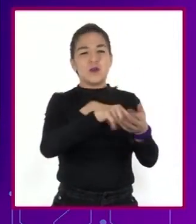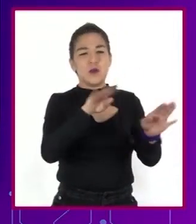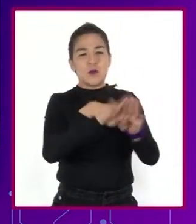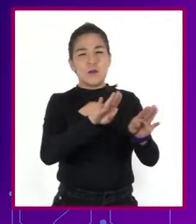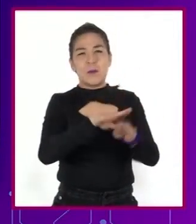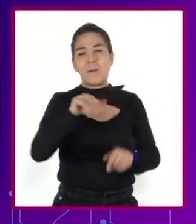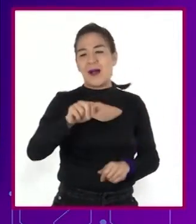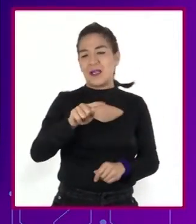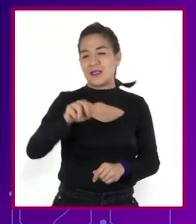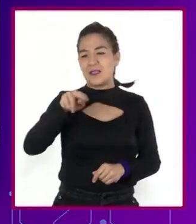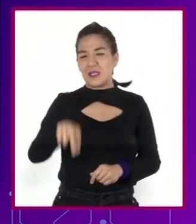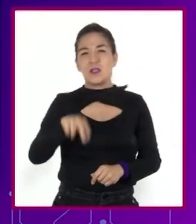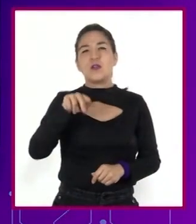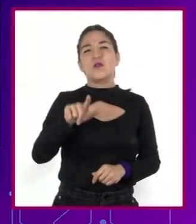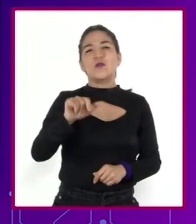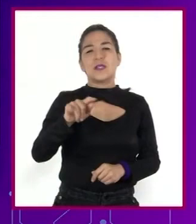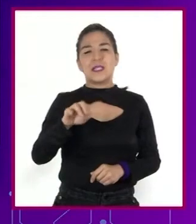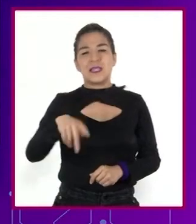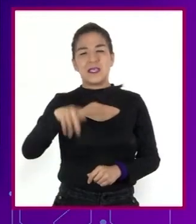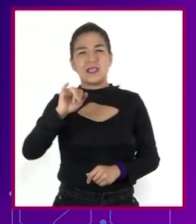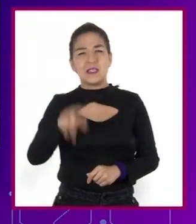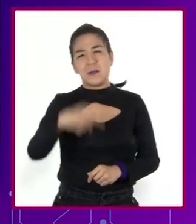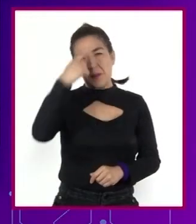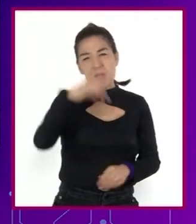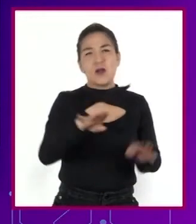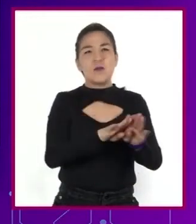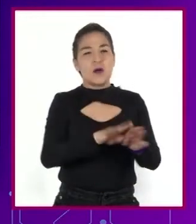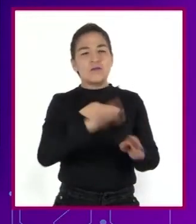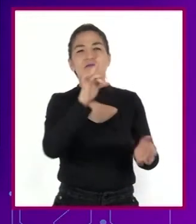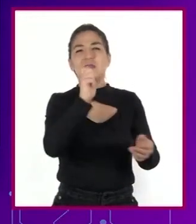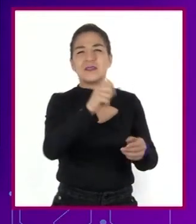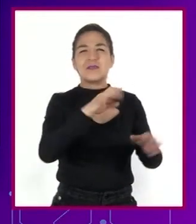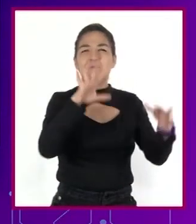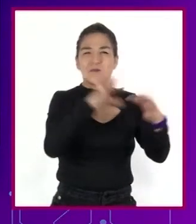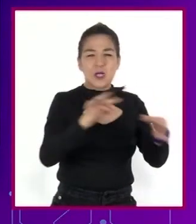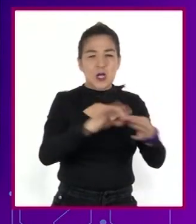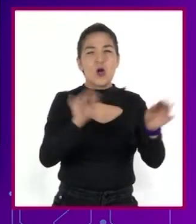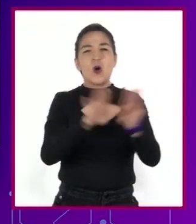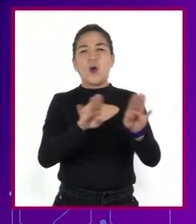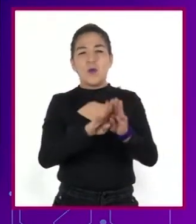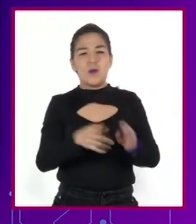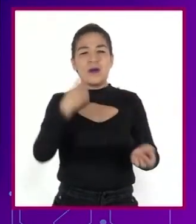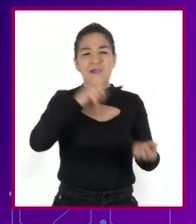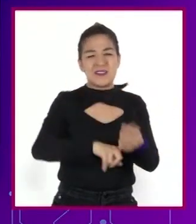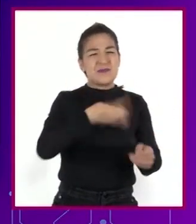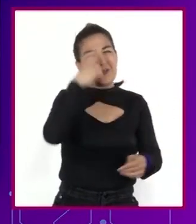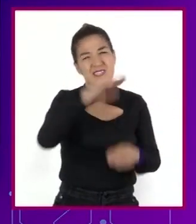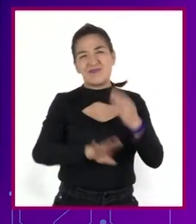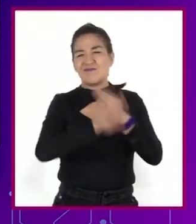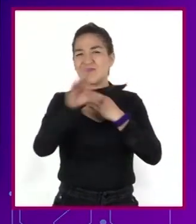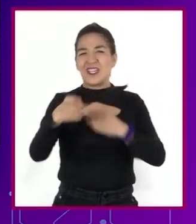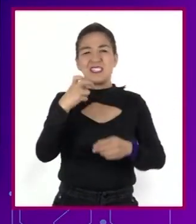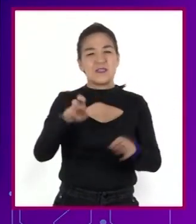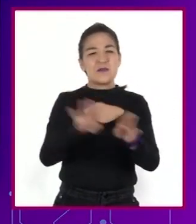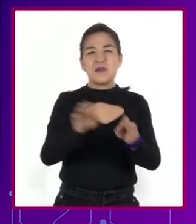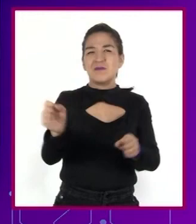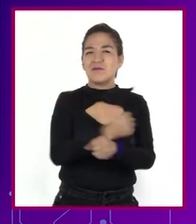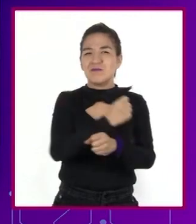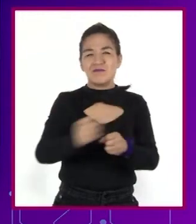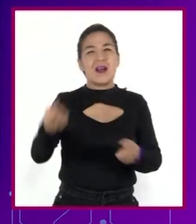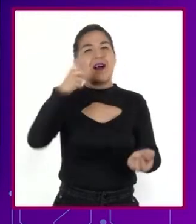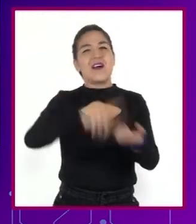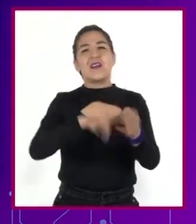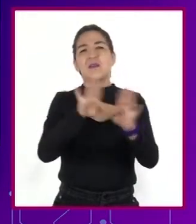años 50 y 60 acerca de las técnicas de la resistencia no violenta para incumplir las leyes de